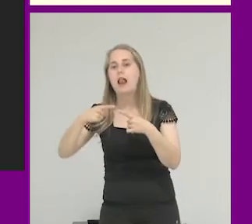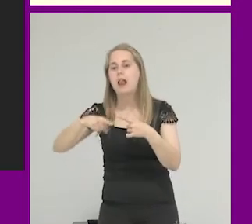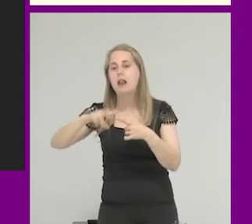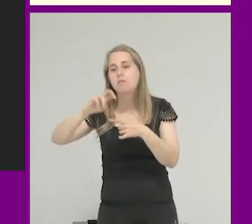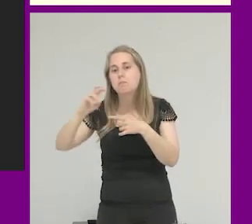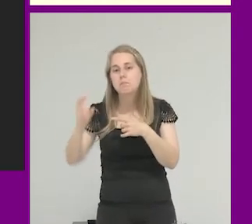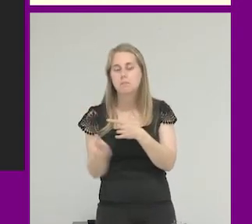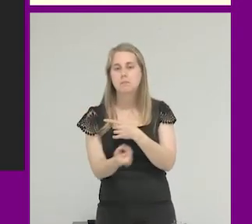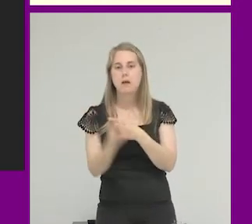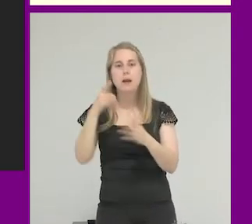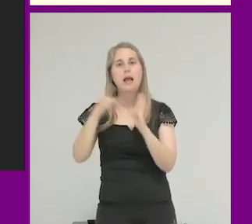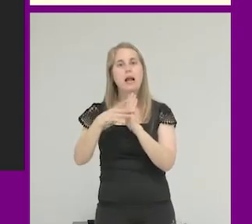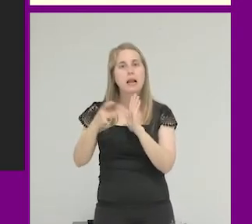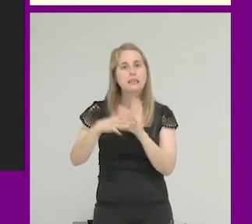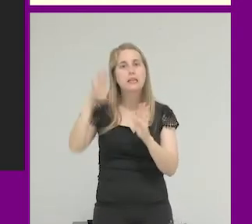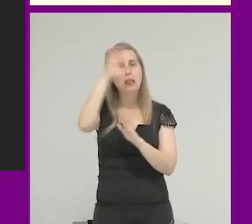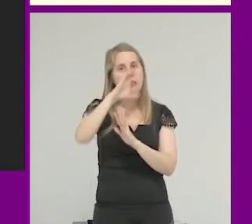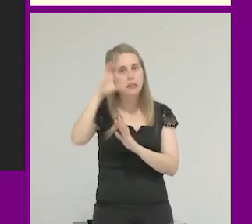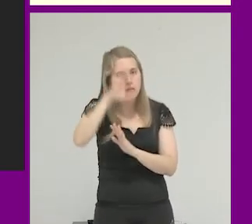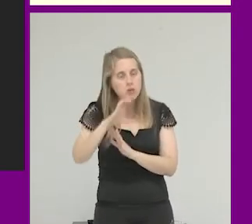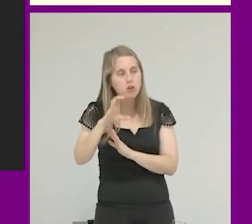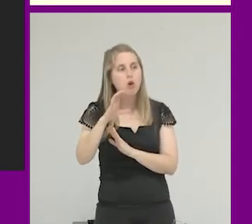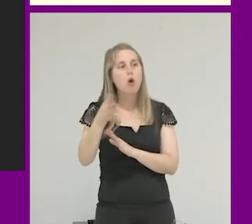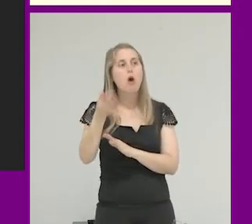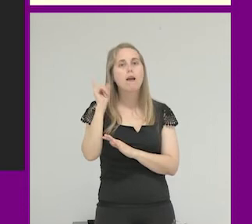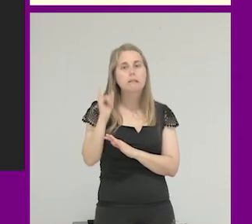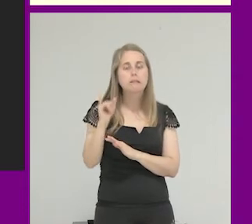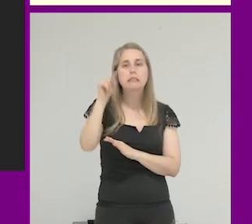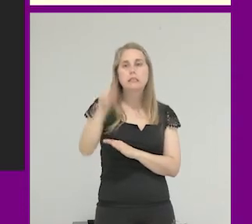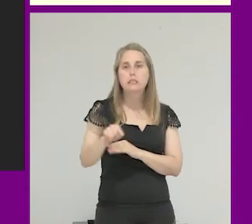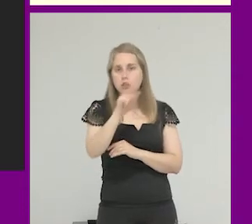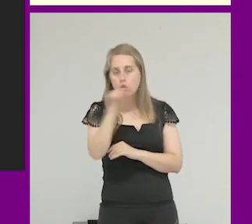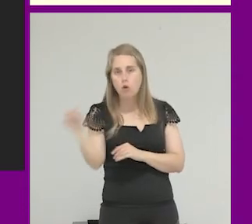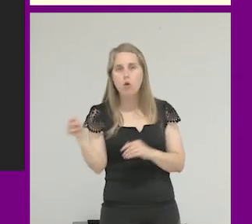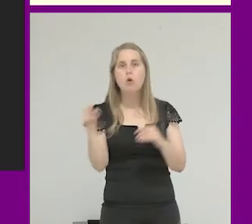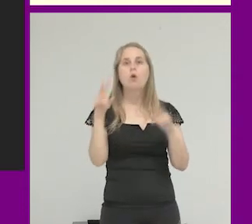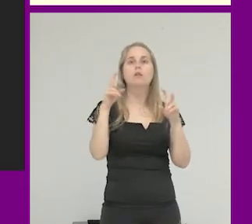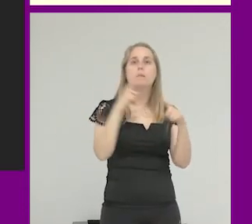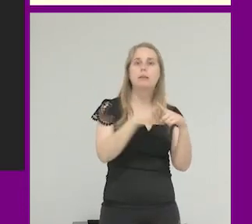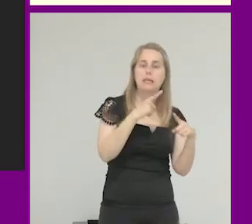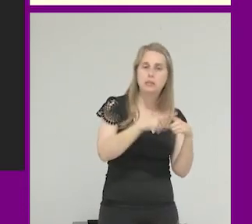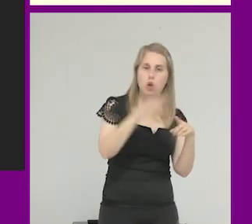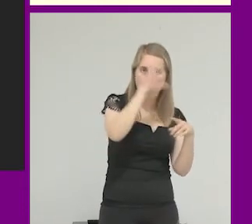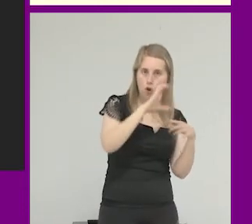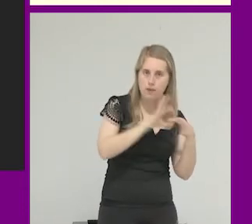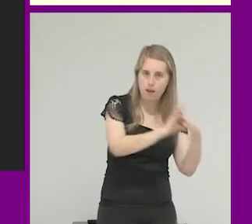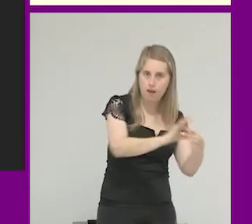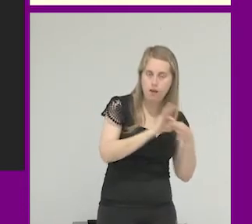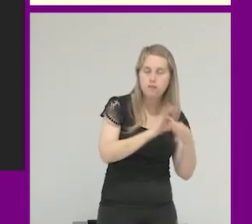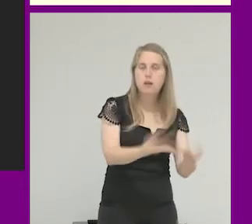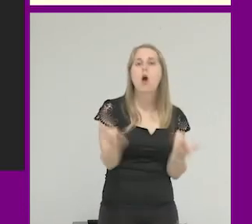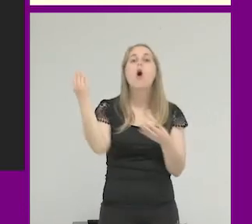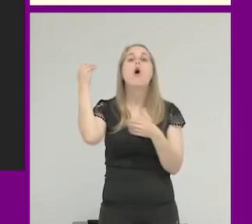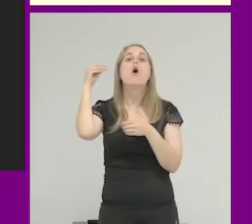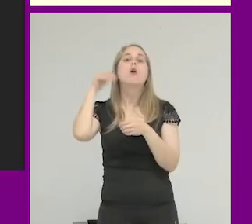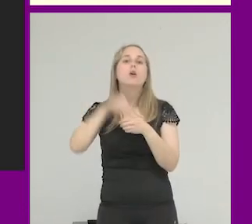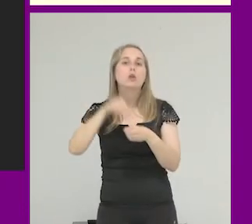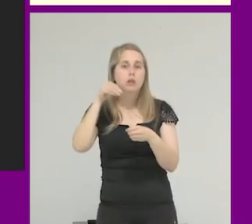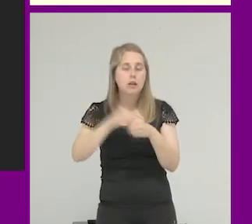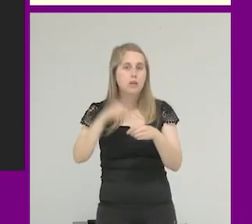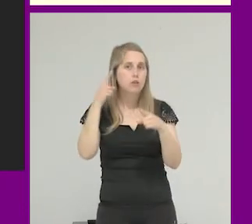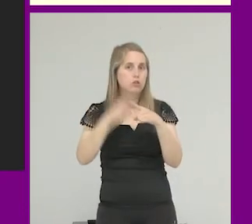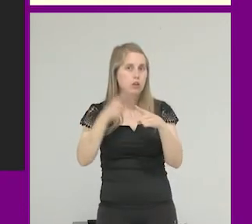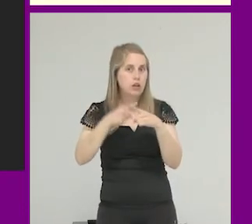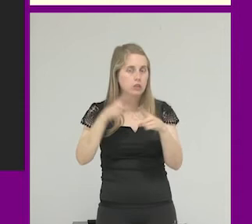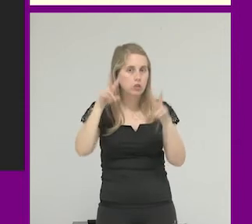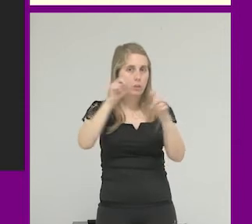materialak ea kalitate zientifikoa zuten ala ez, sexologikoak dugun, edukiak